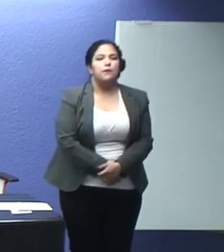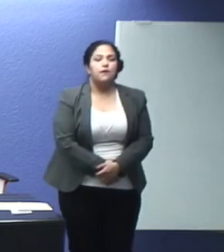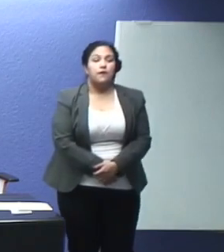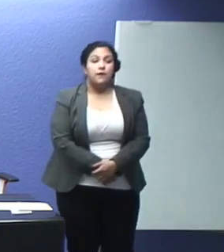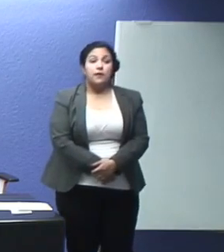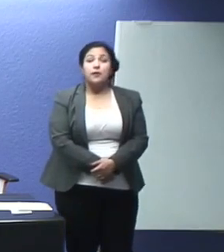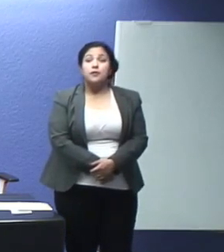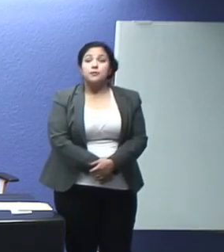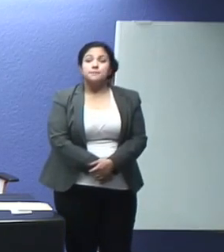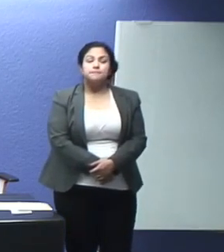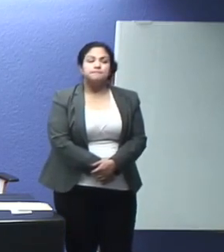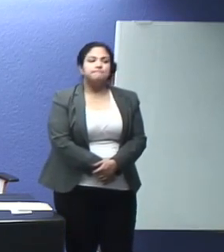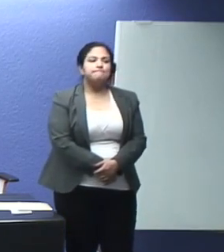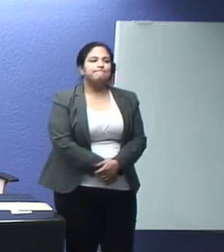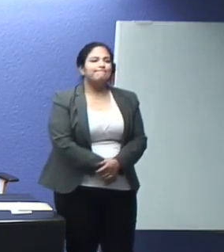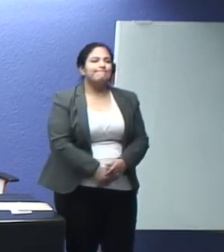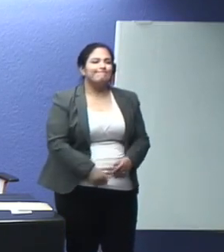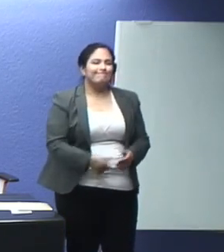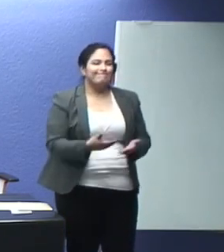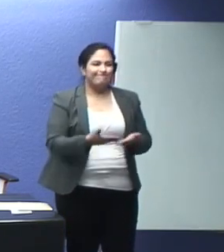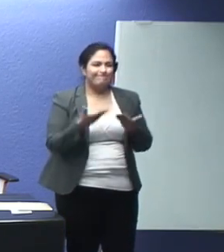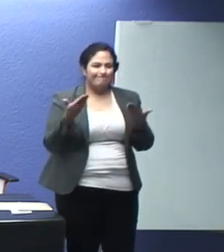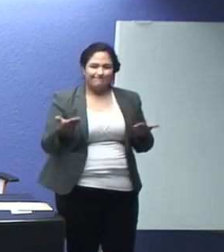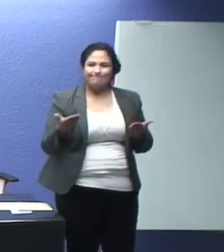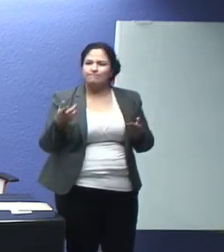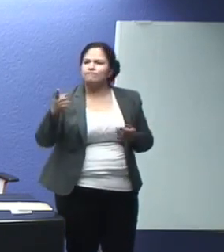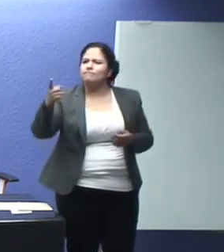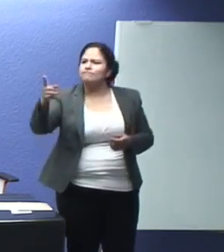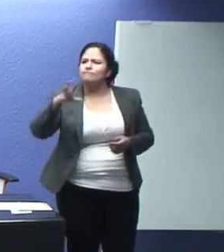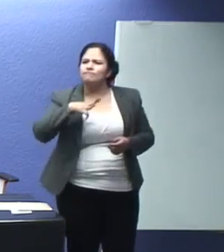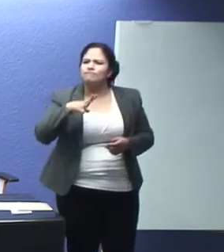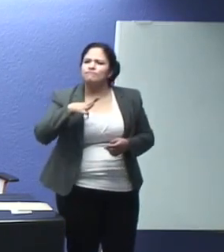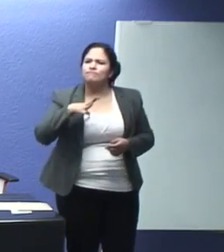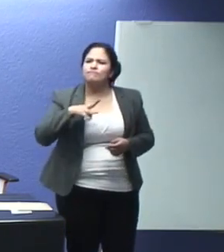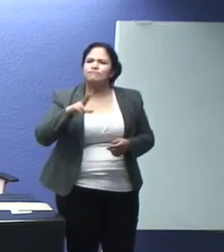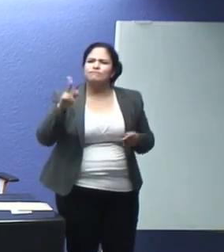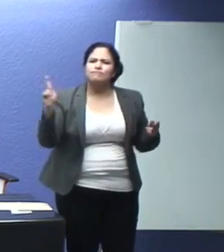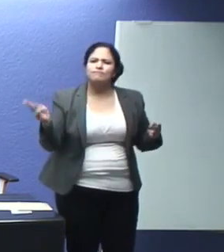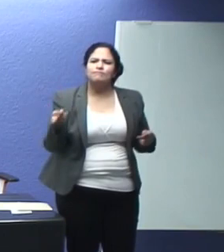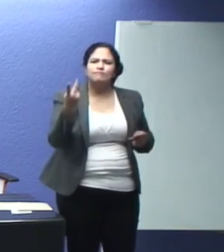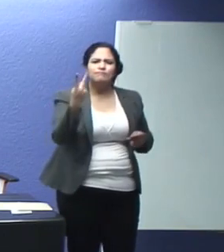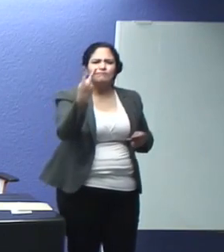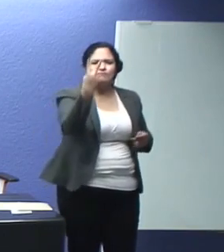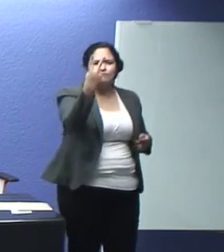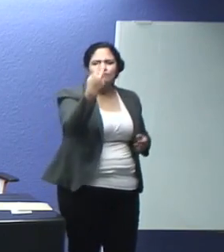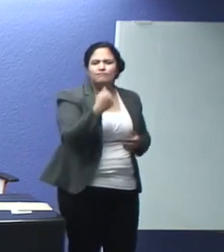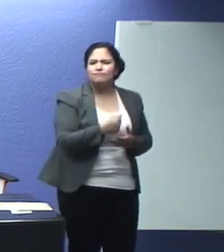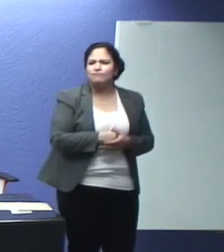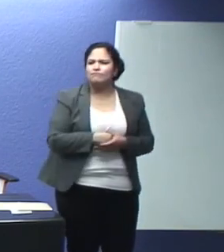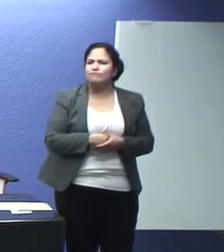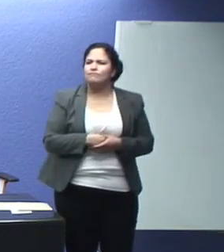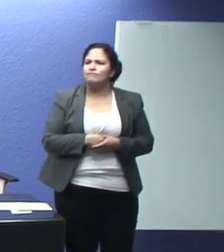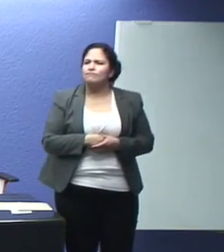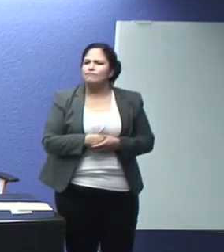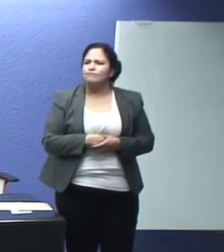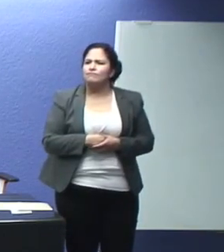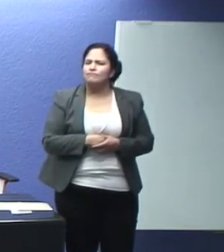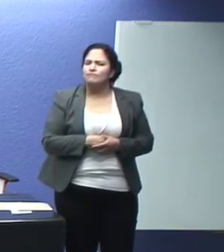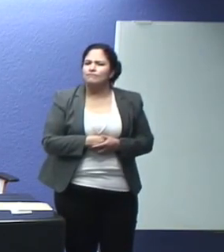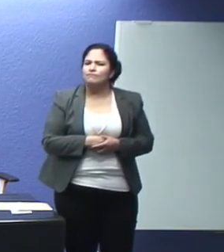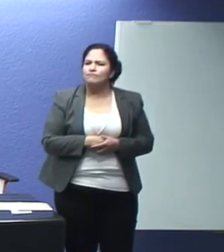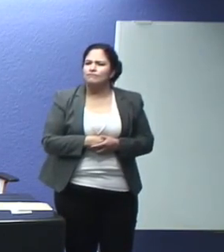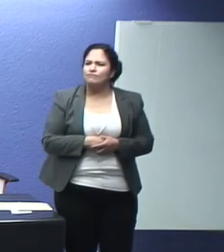No sé si... Bueno, tenemos por acá, tenemos dos preguntas. Igual creo que lo mejor